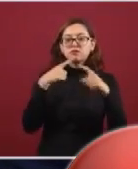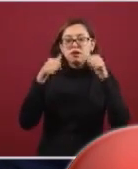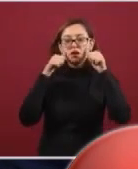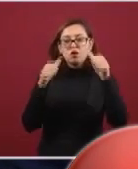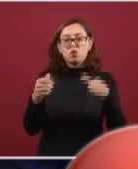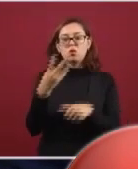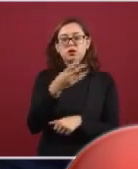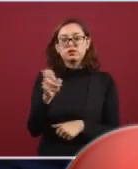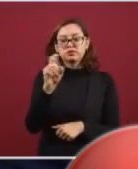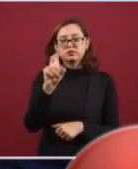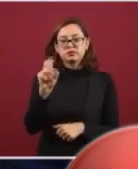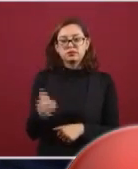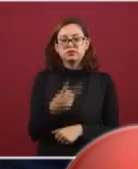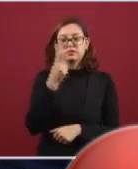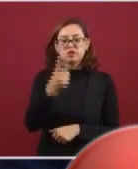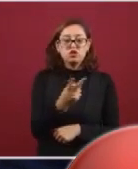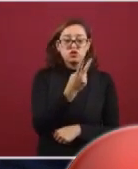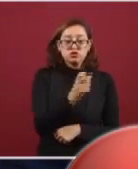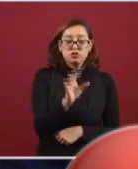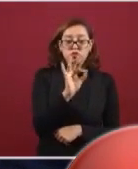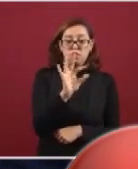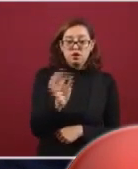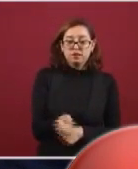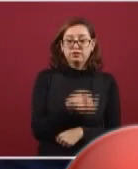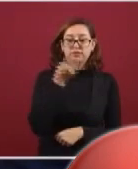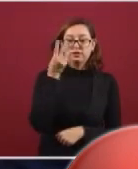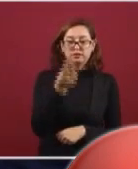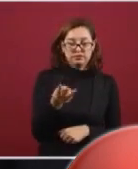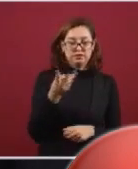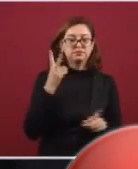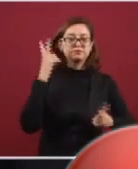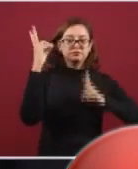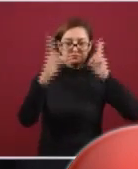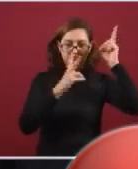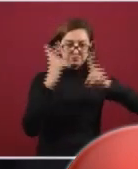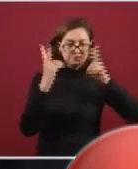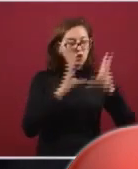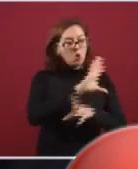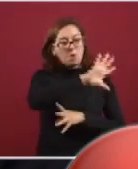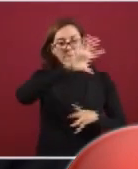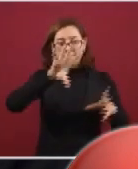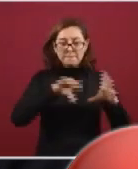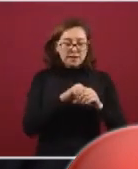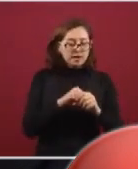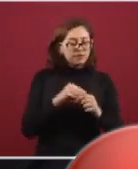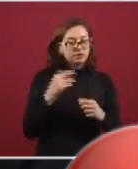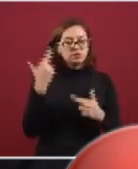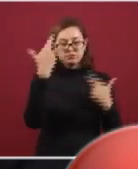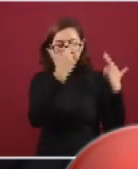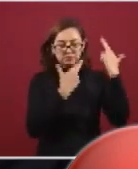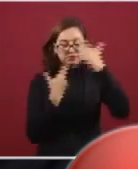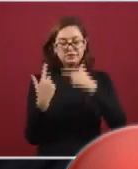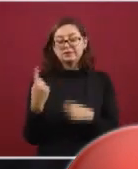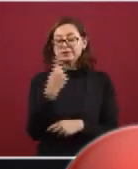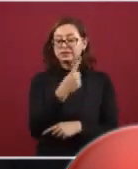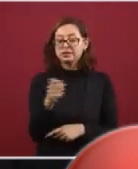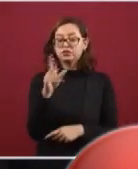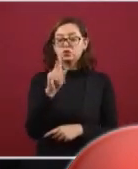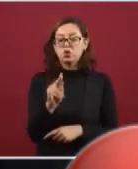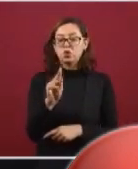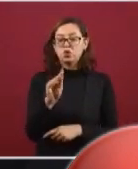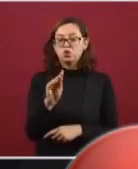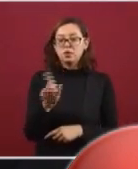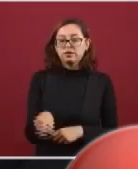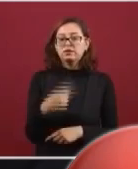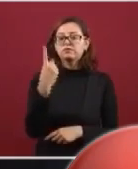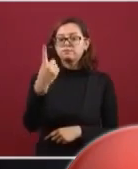434. 243 procedieron a hacerse verificaciones completas y 191 se pudo constatar que